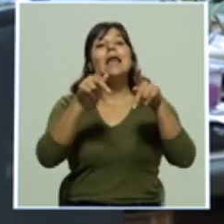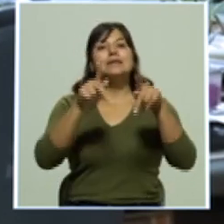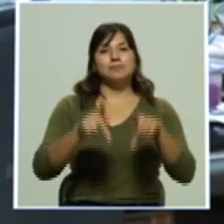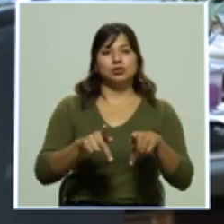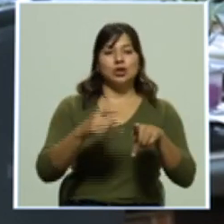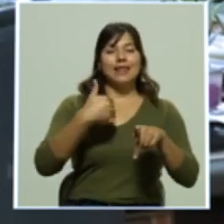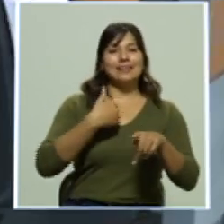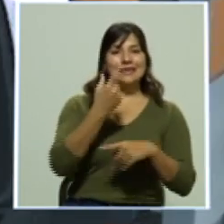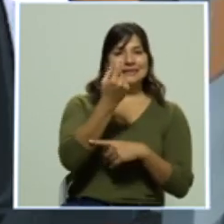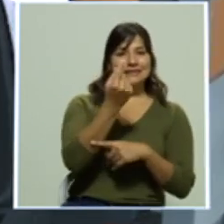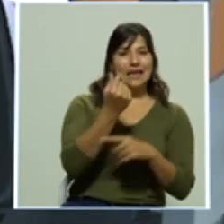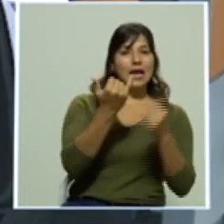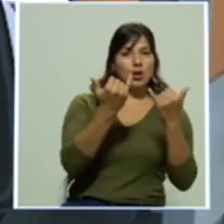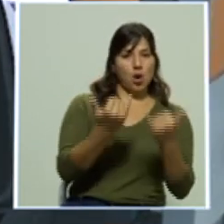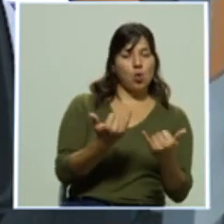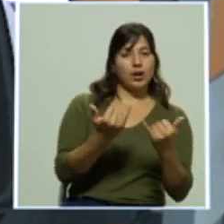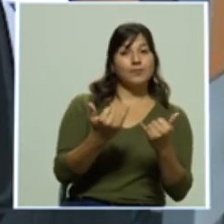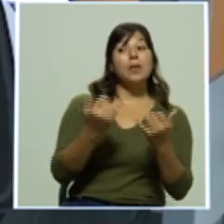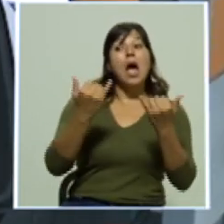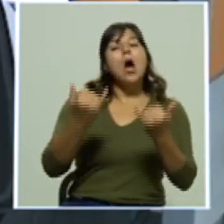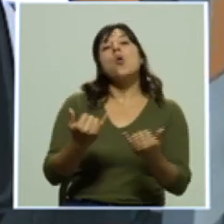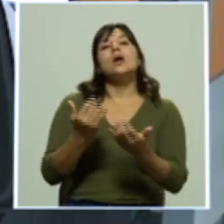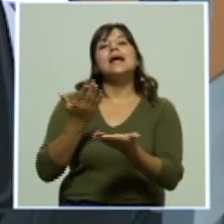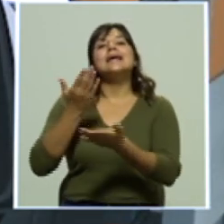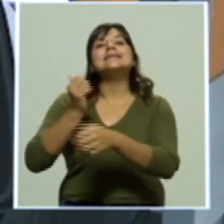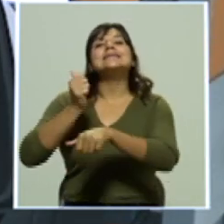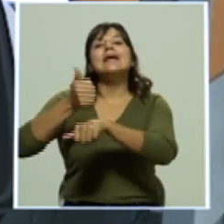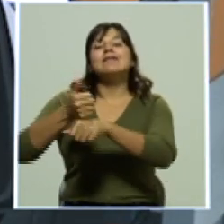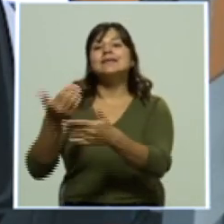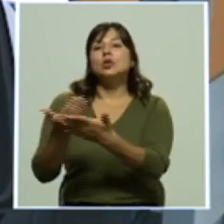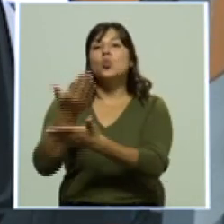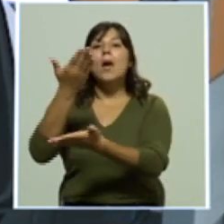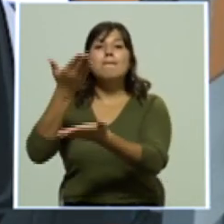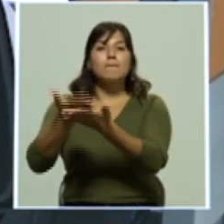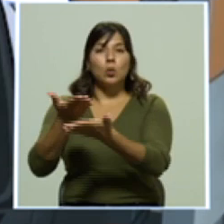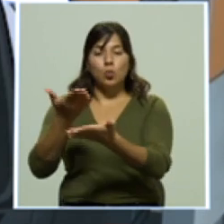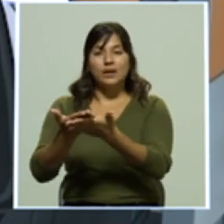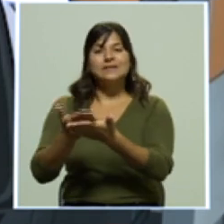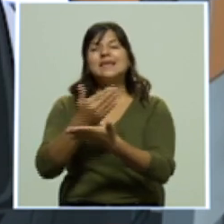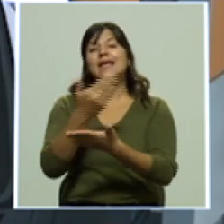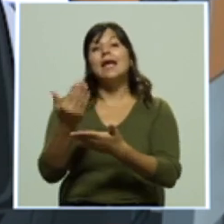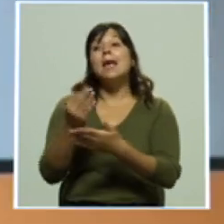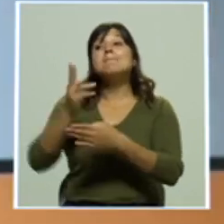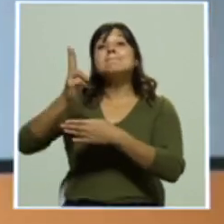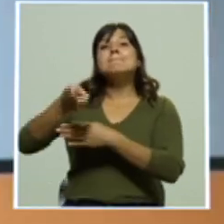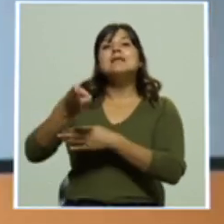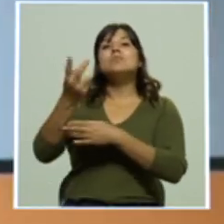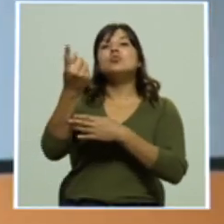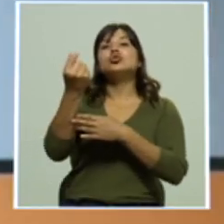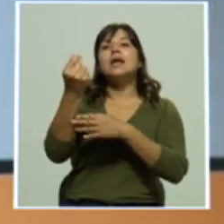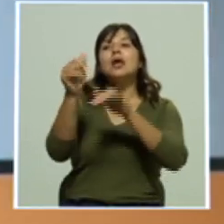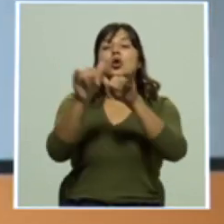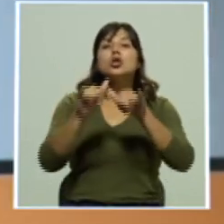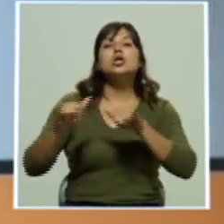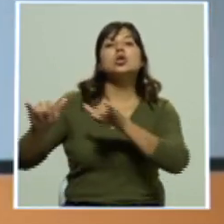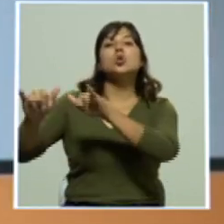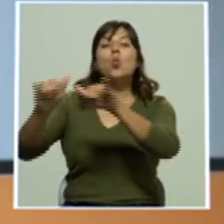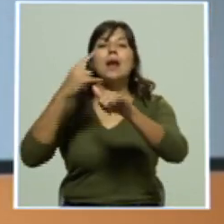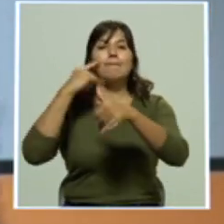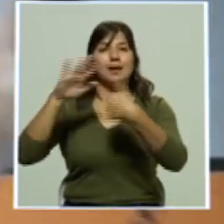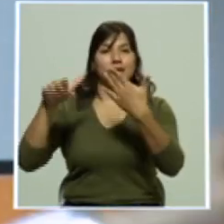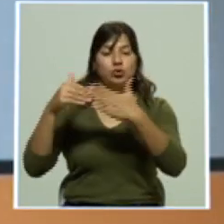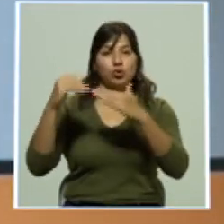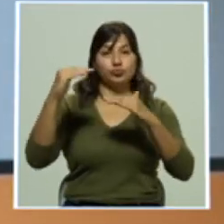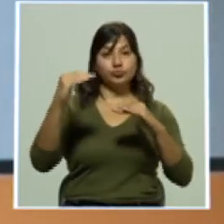servidoras públicas y empleados estatales que a partir de la entrada en vigencia del salario global tengan un salario compuesto que sea